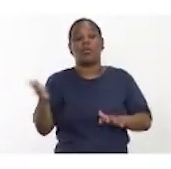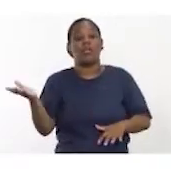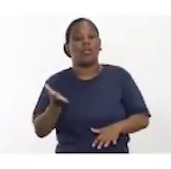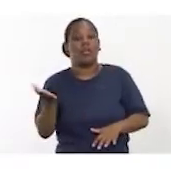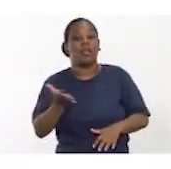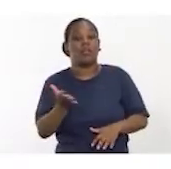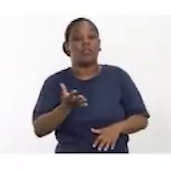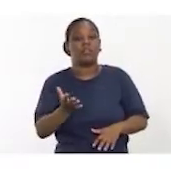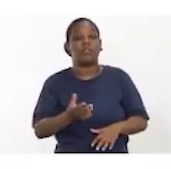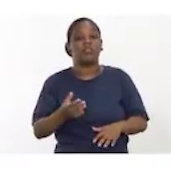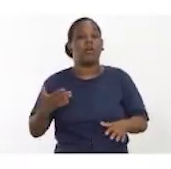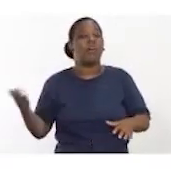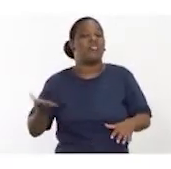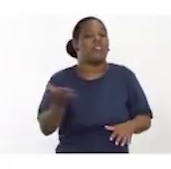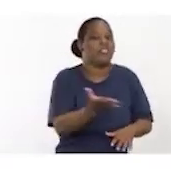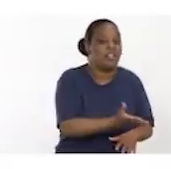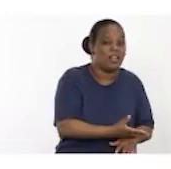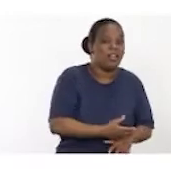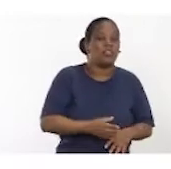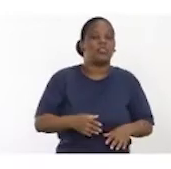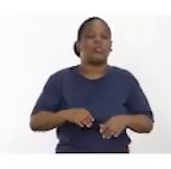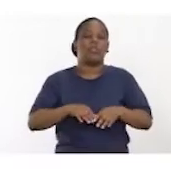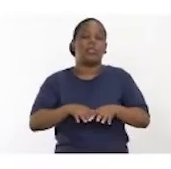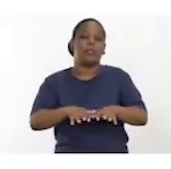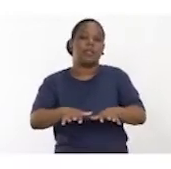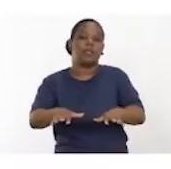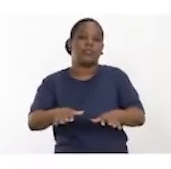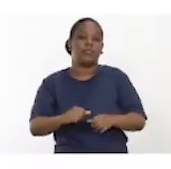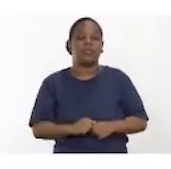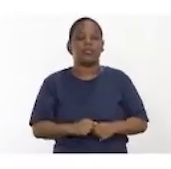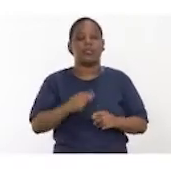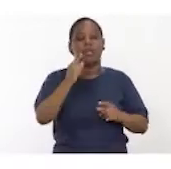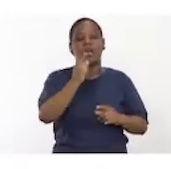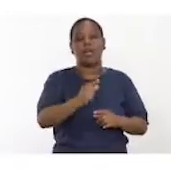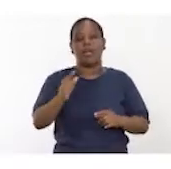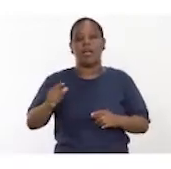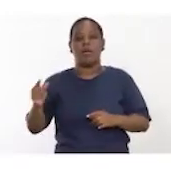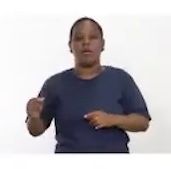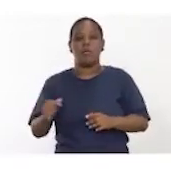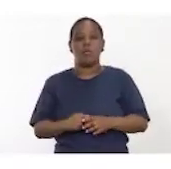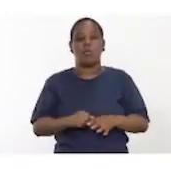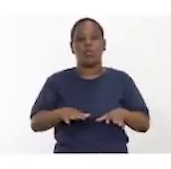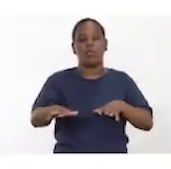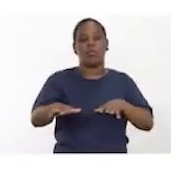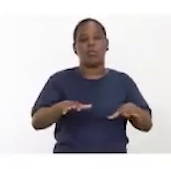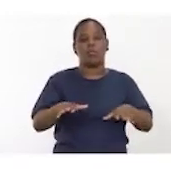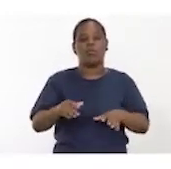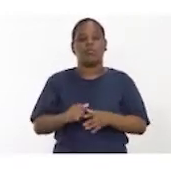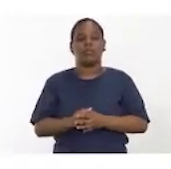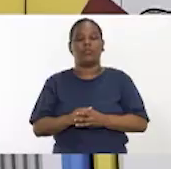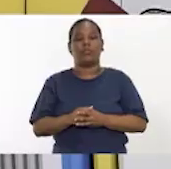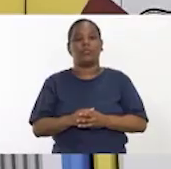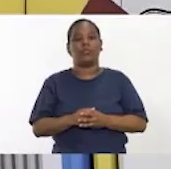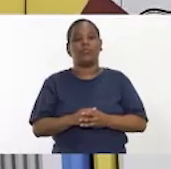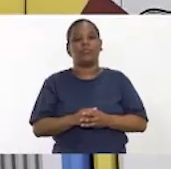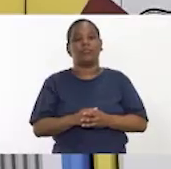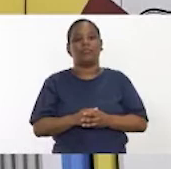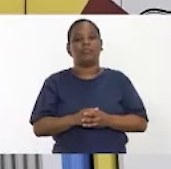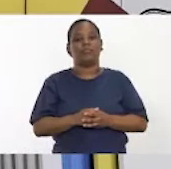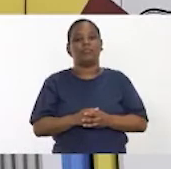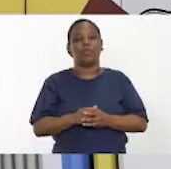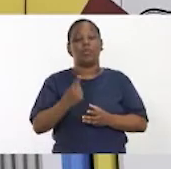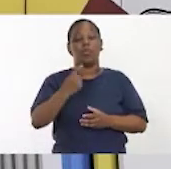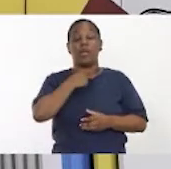velocidad, aceleración, desplazamiento para cada uno de los movimientos.